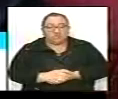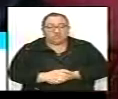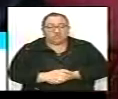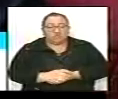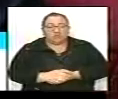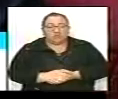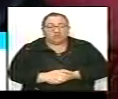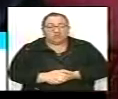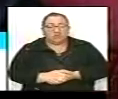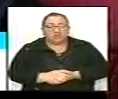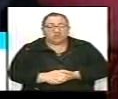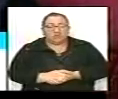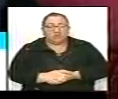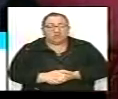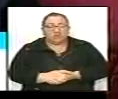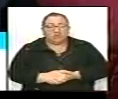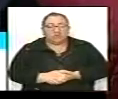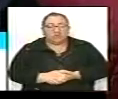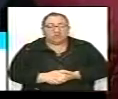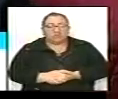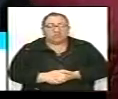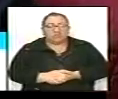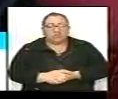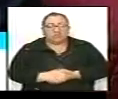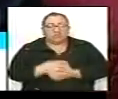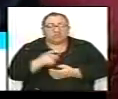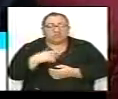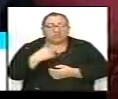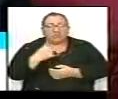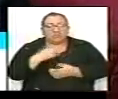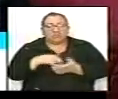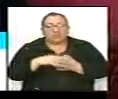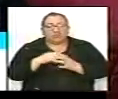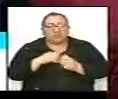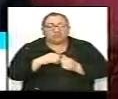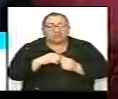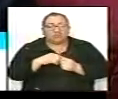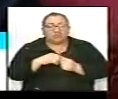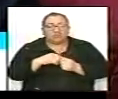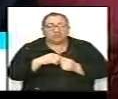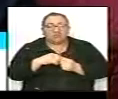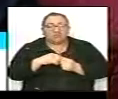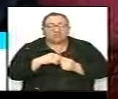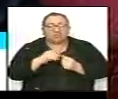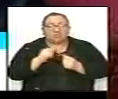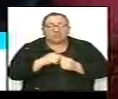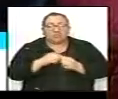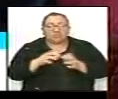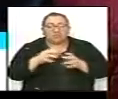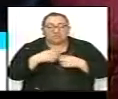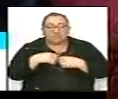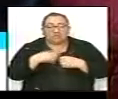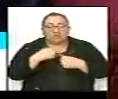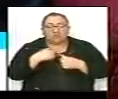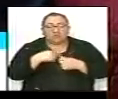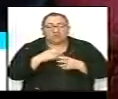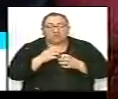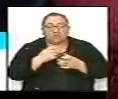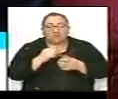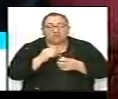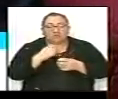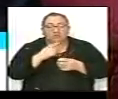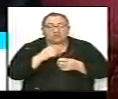no podemos comulgar con ruedas de molino. No podemos nosotros aceptar que el Congreso